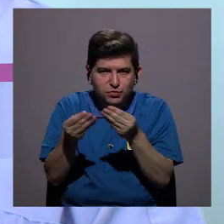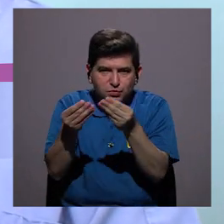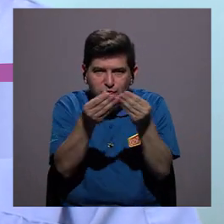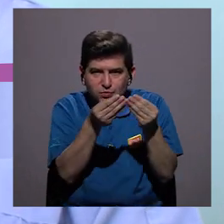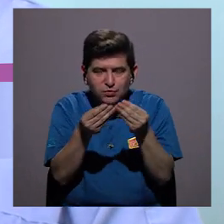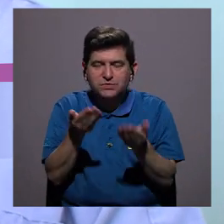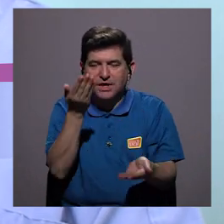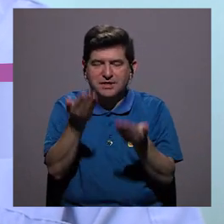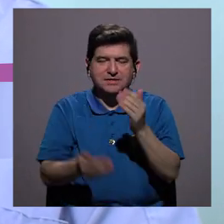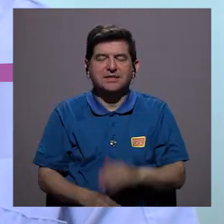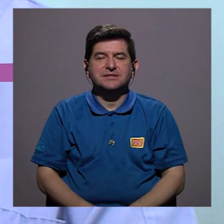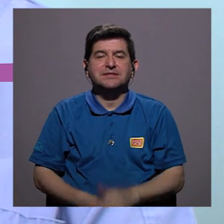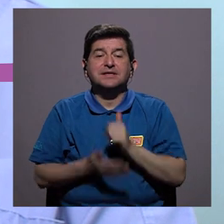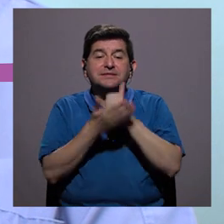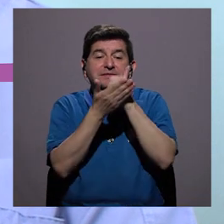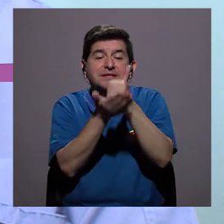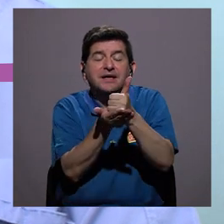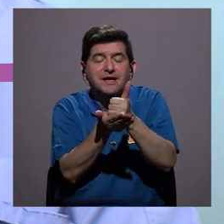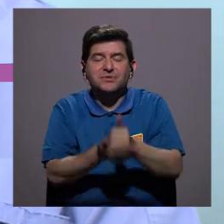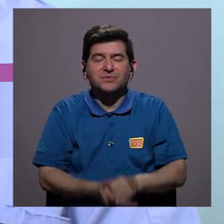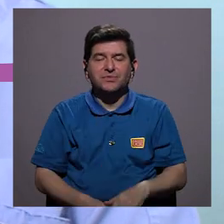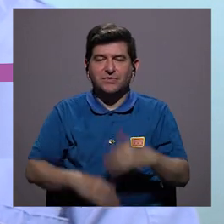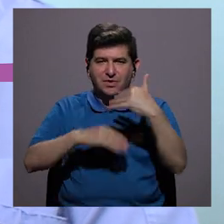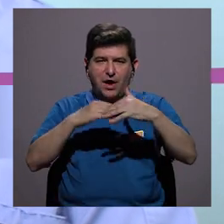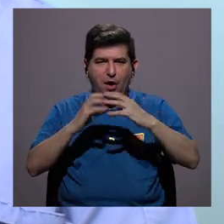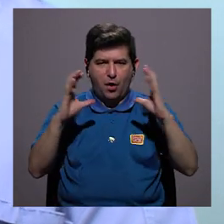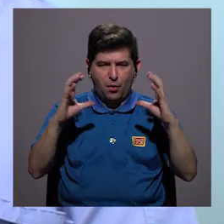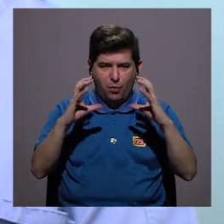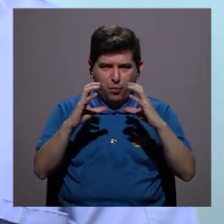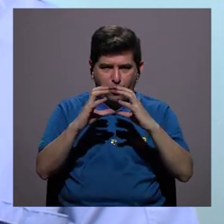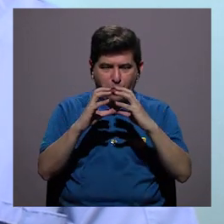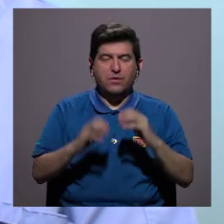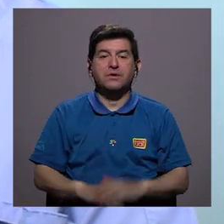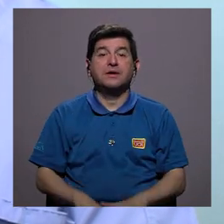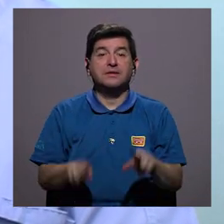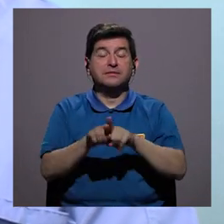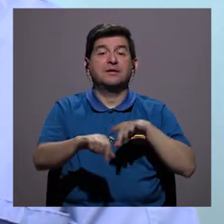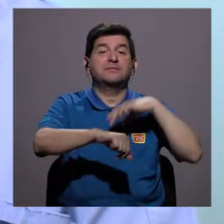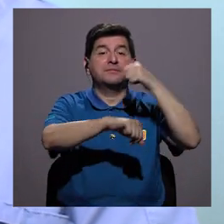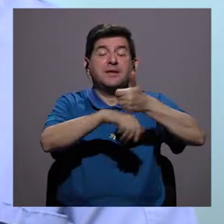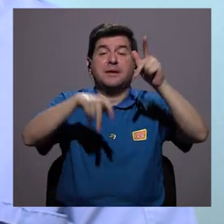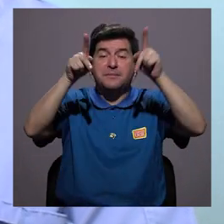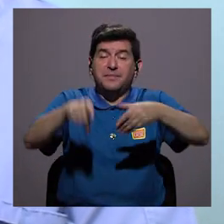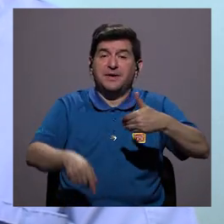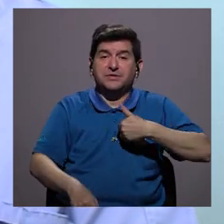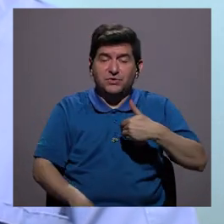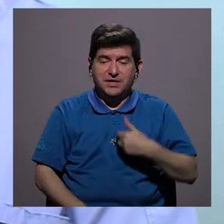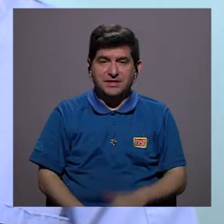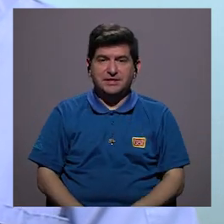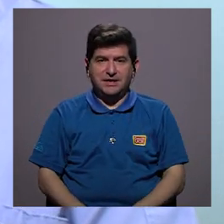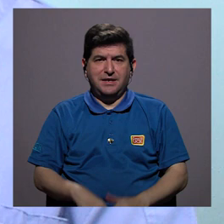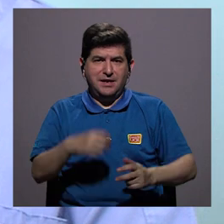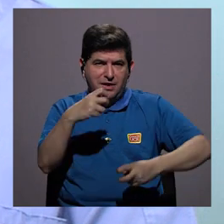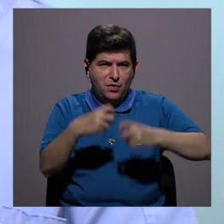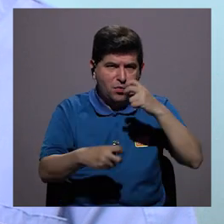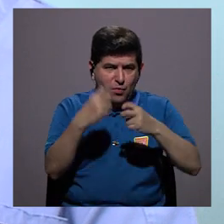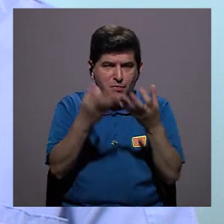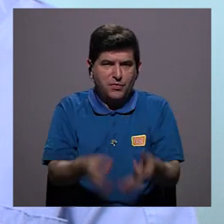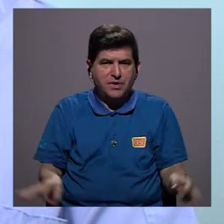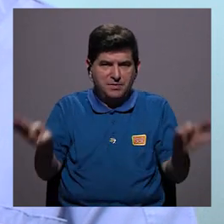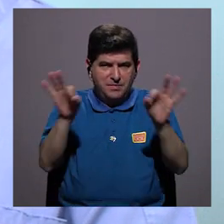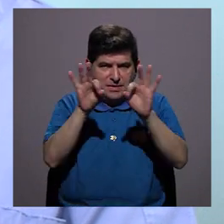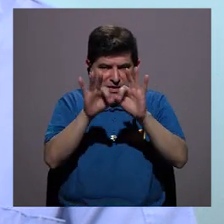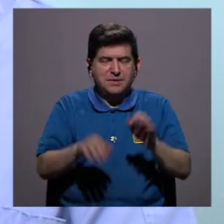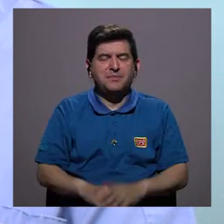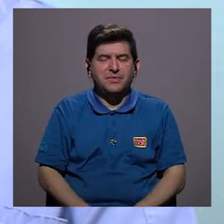sustancias que esclerosan las venas. De ahí en adelante, hay que determinar si la persona tiene una insuficiencia